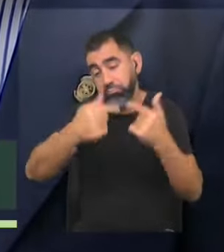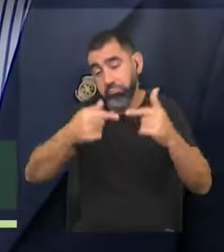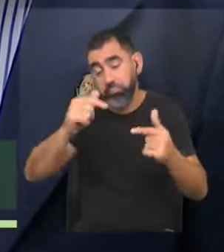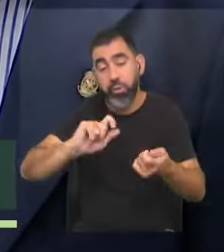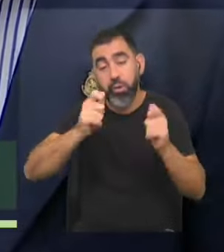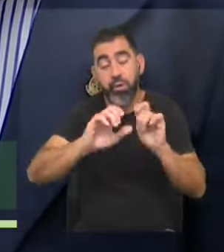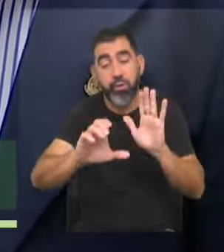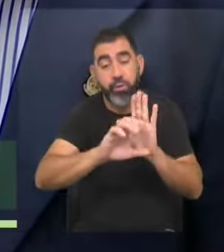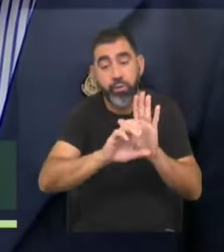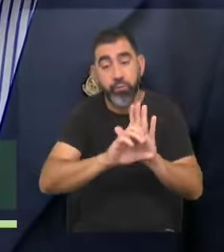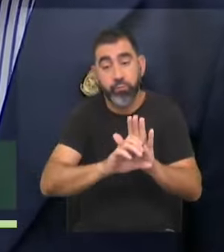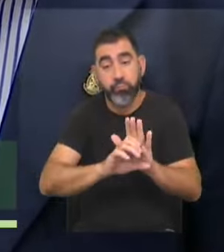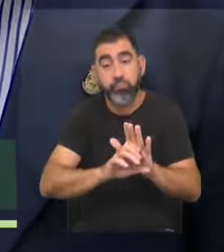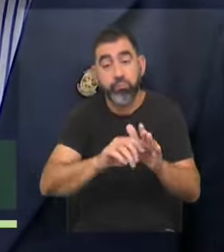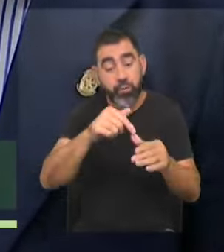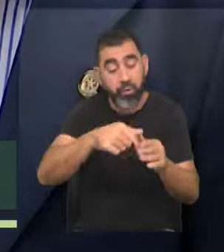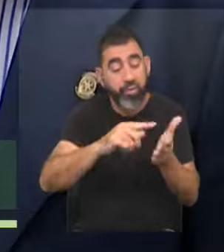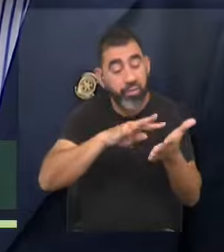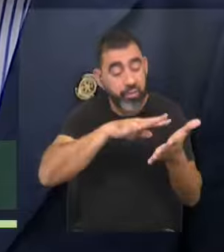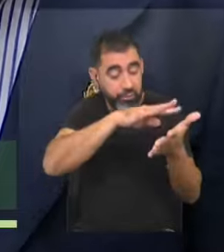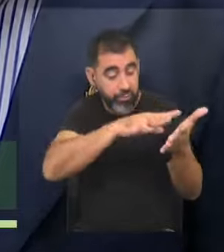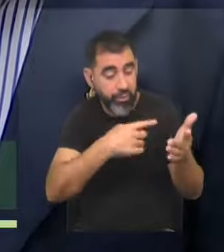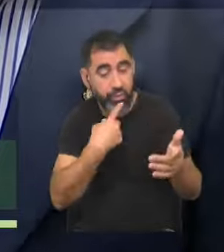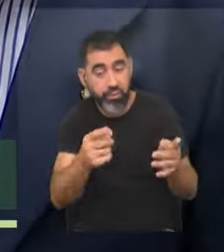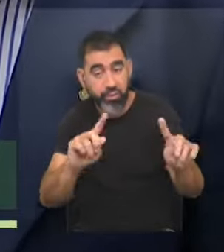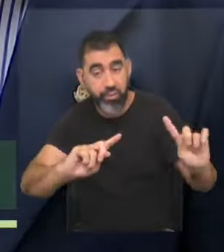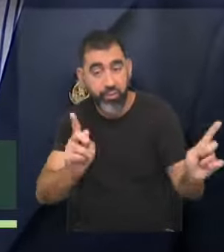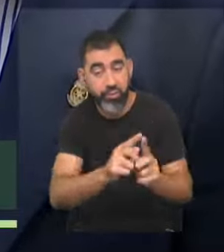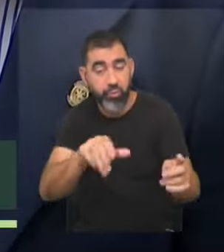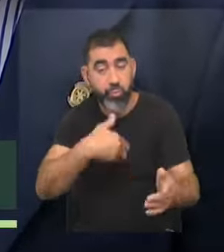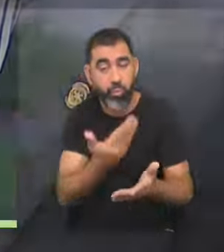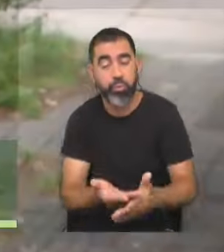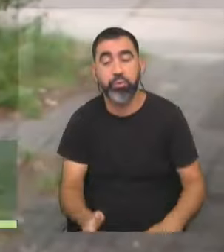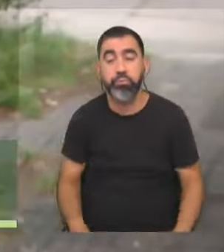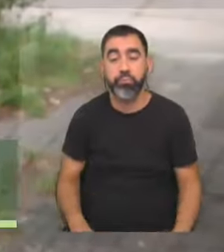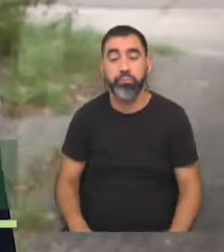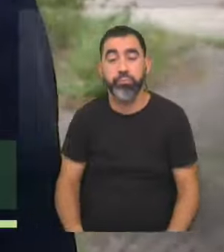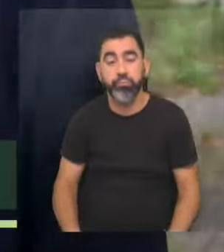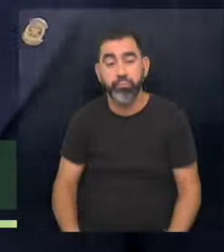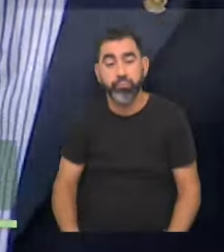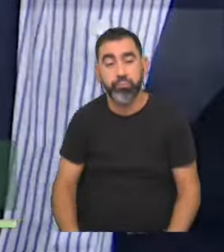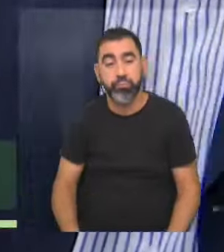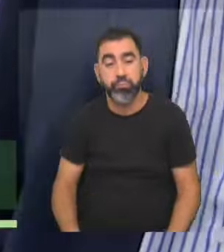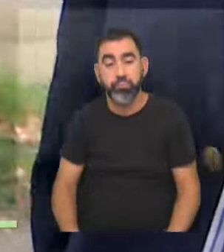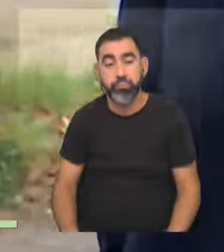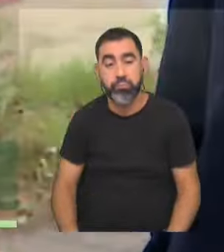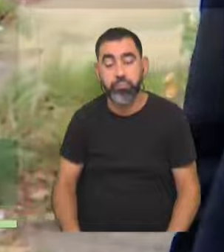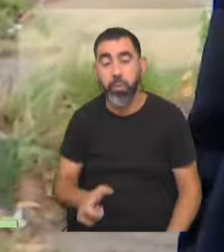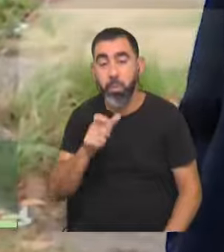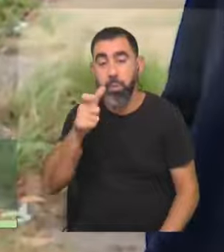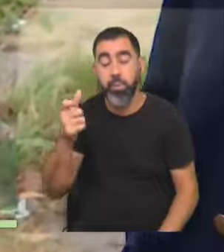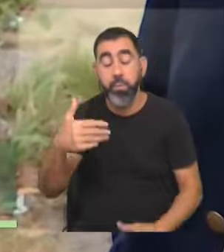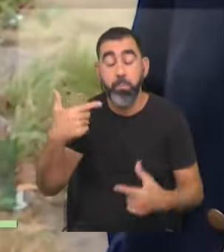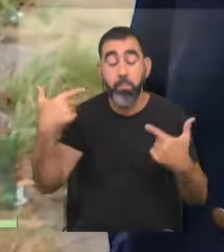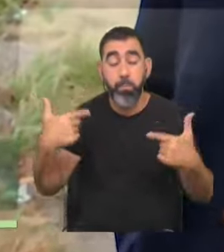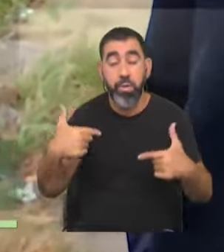constitucional y la propia peleta tiene el texto o un resumen del texto de lo que se propone Muchas gracias a la orden bueno Pilar tenía la palabra del